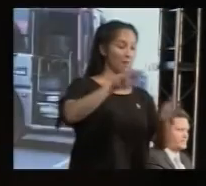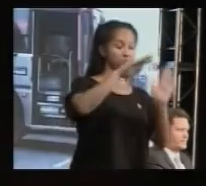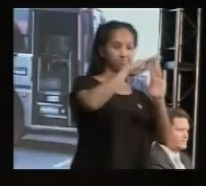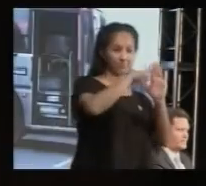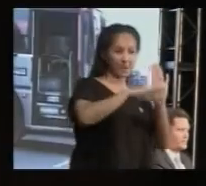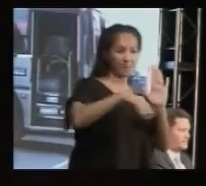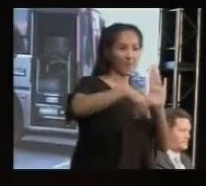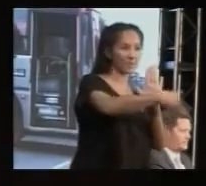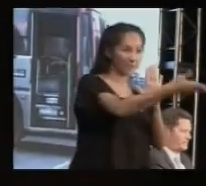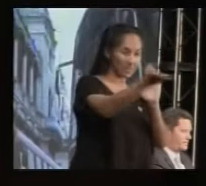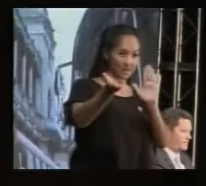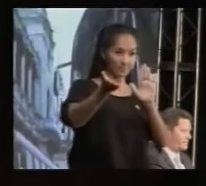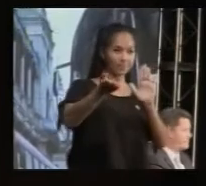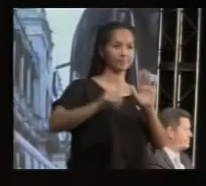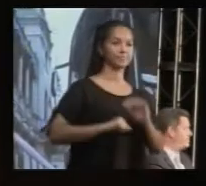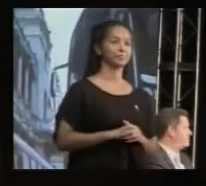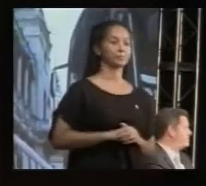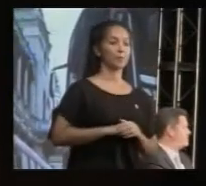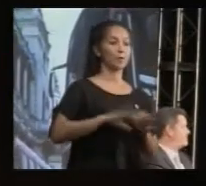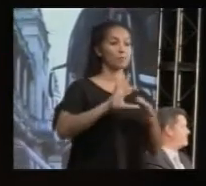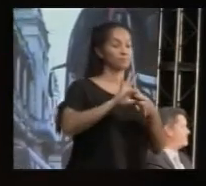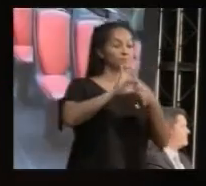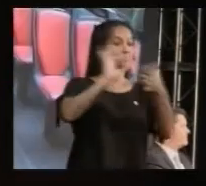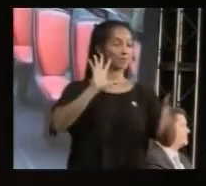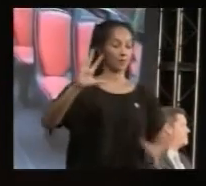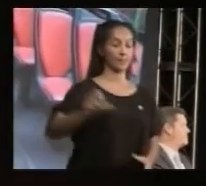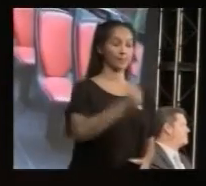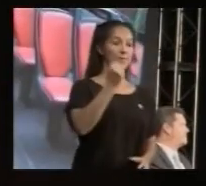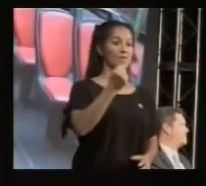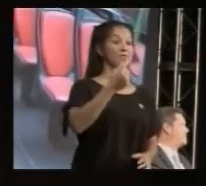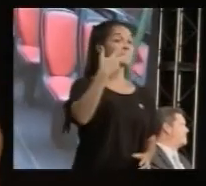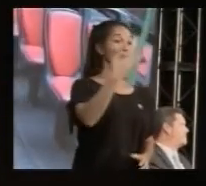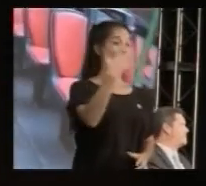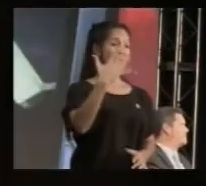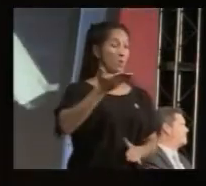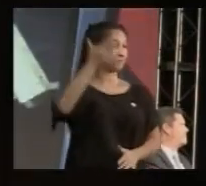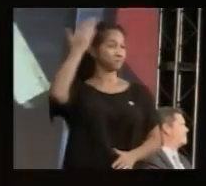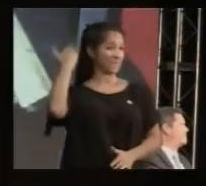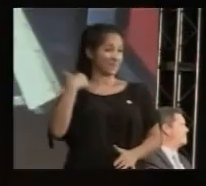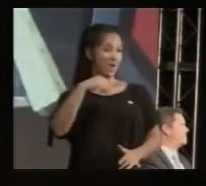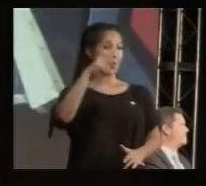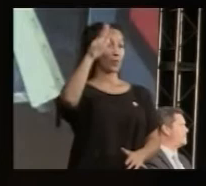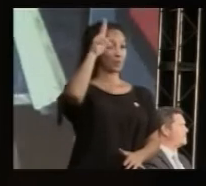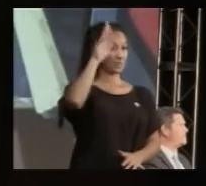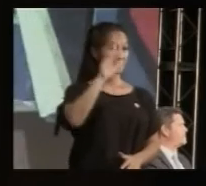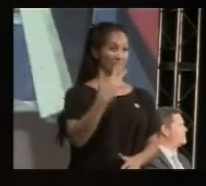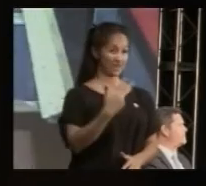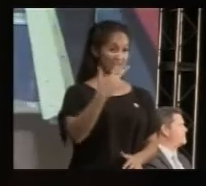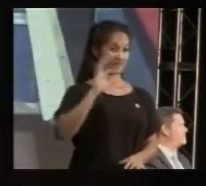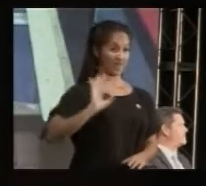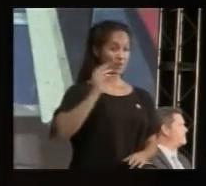ciudadanos, ya que con la recuperación democrática hace 35 años, allá en el 83,